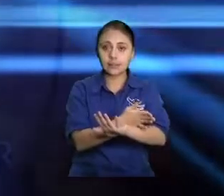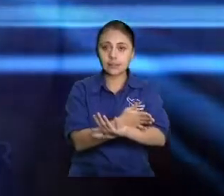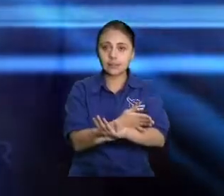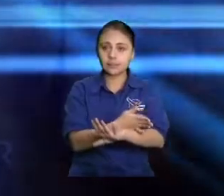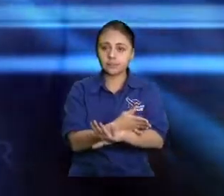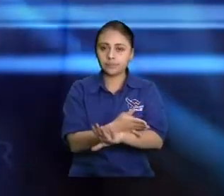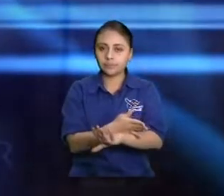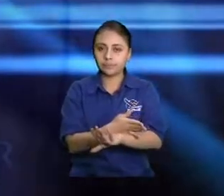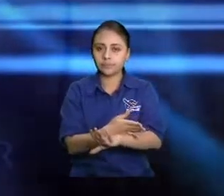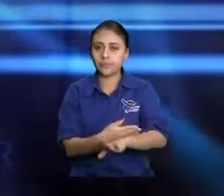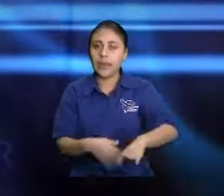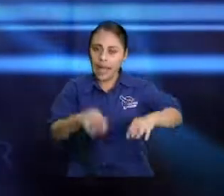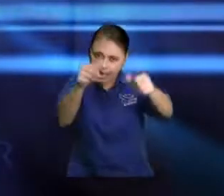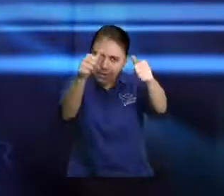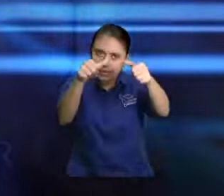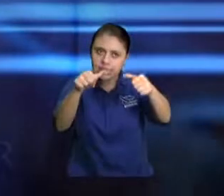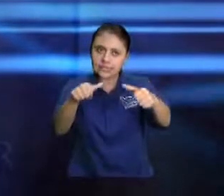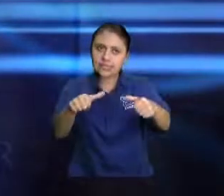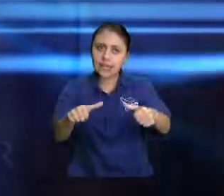discernid,